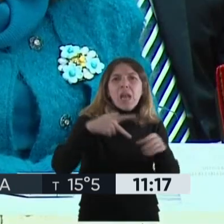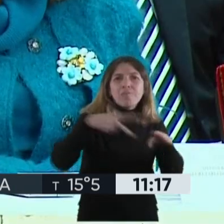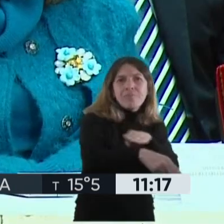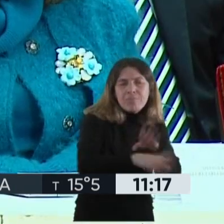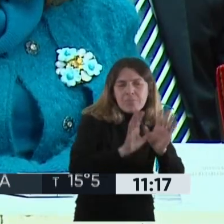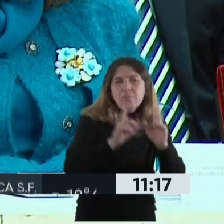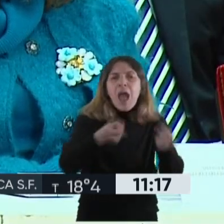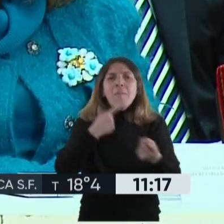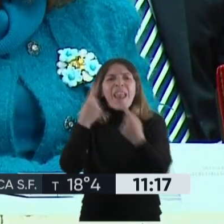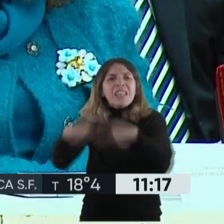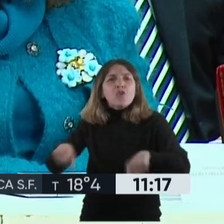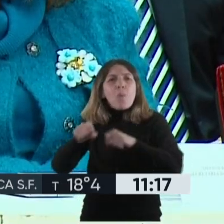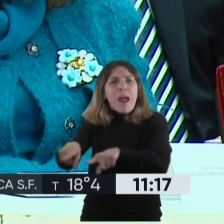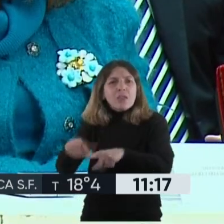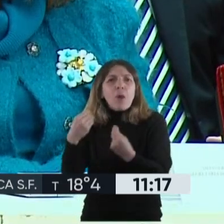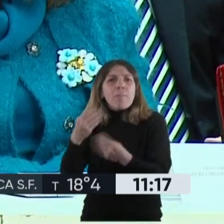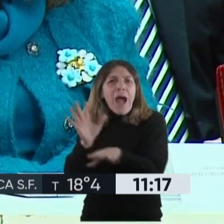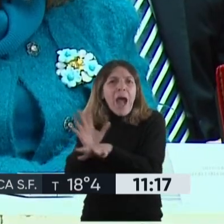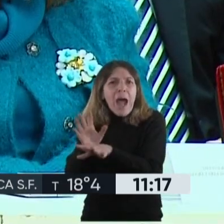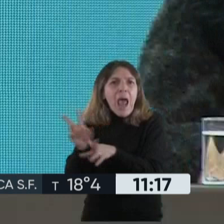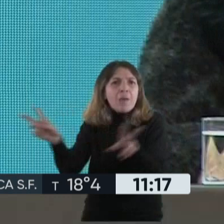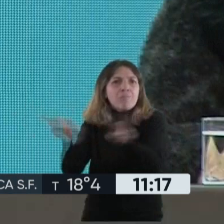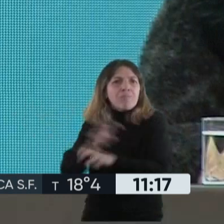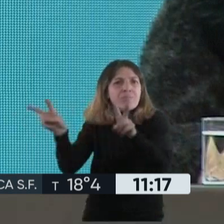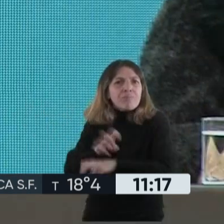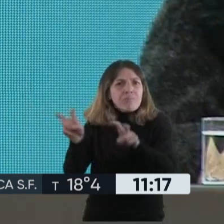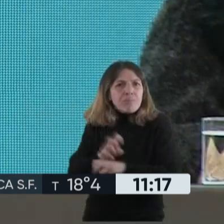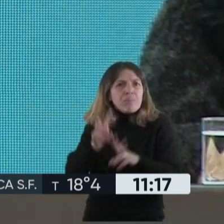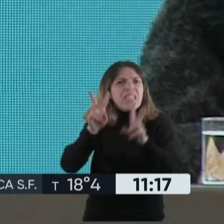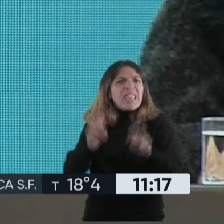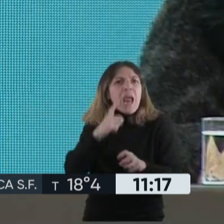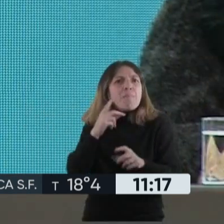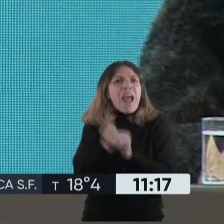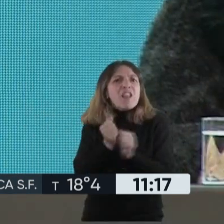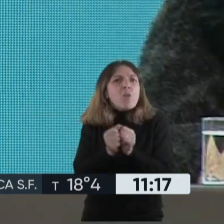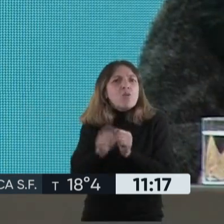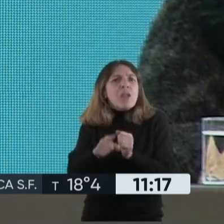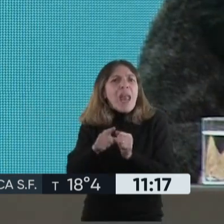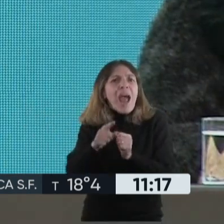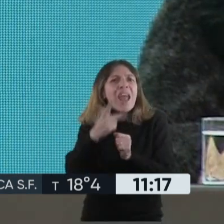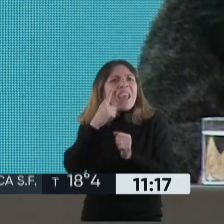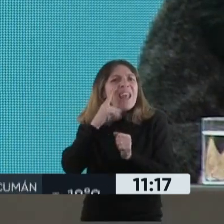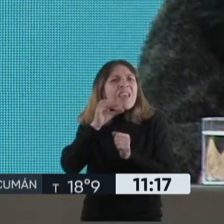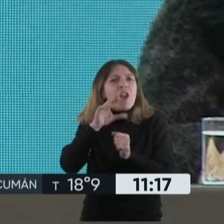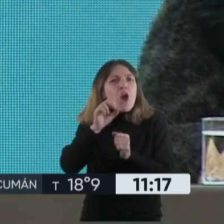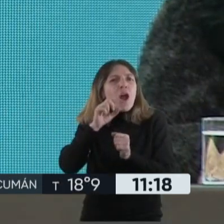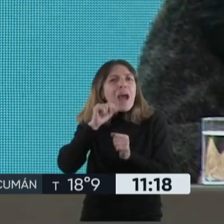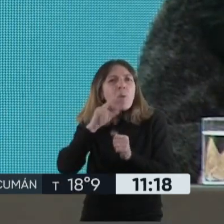Instrumentos para también tener acceso a las divisas en el proceso de industrialización de los hidrocarburos, el GLP, el